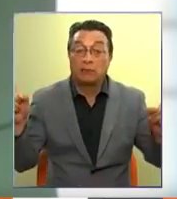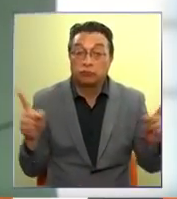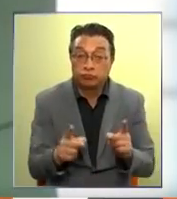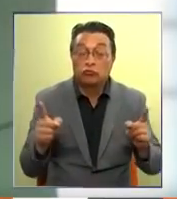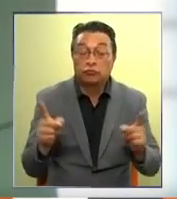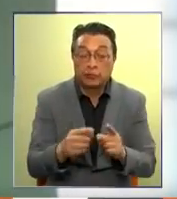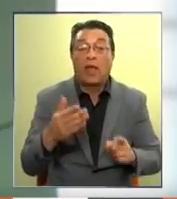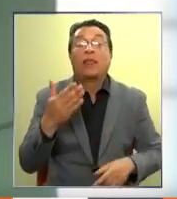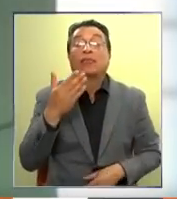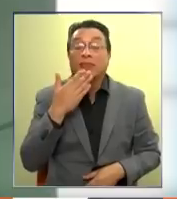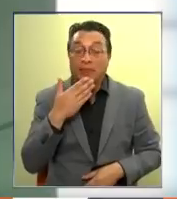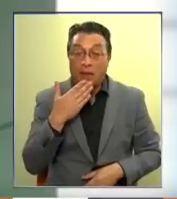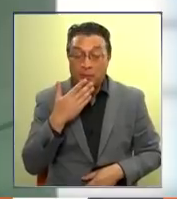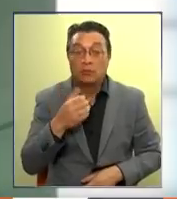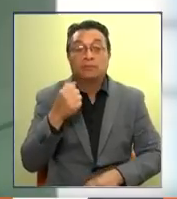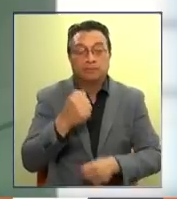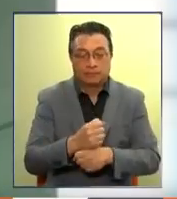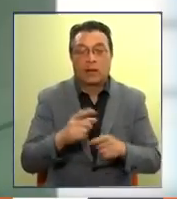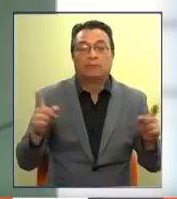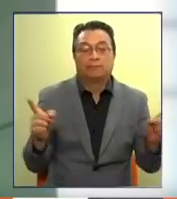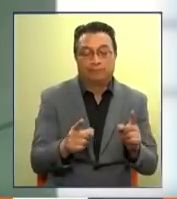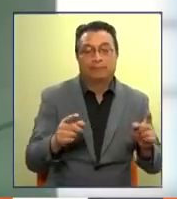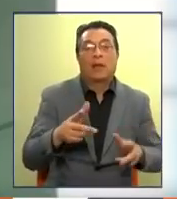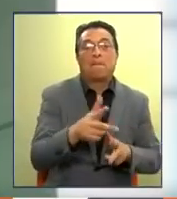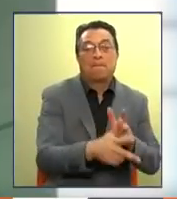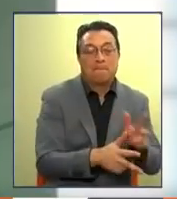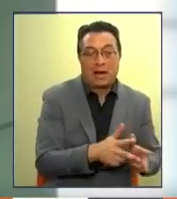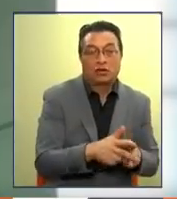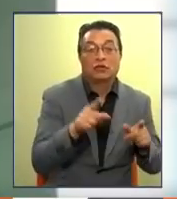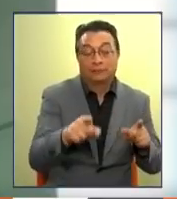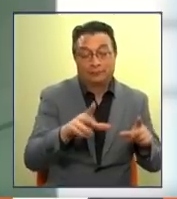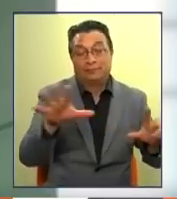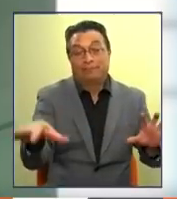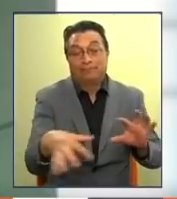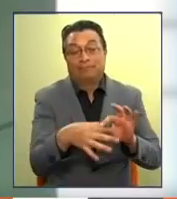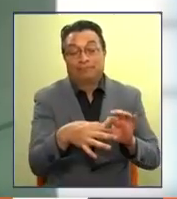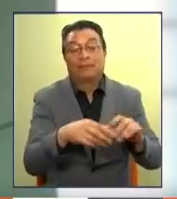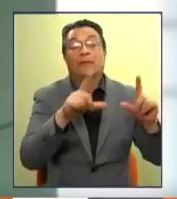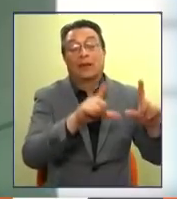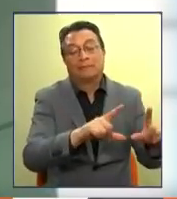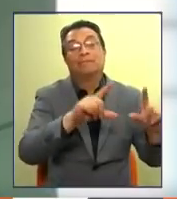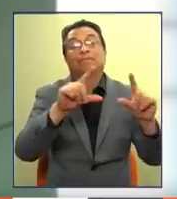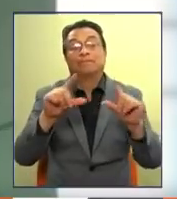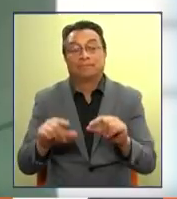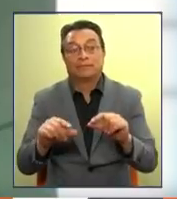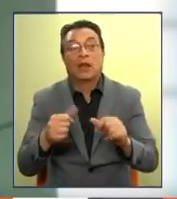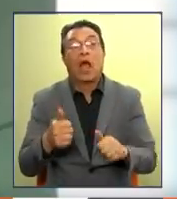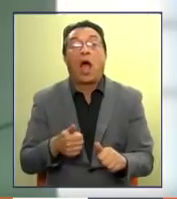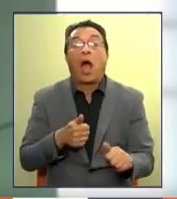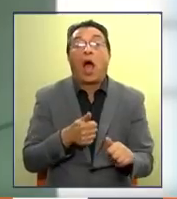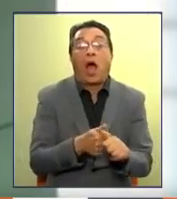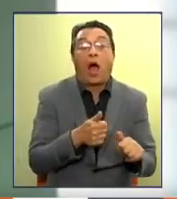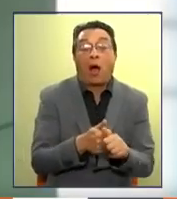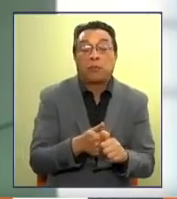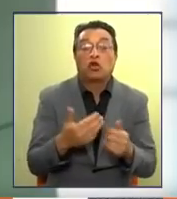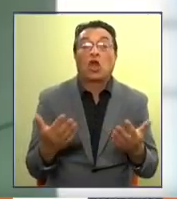significativamente la operación de metro. Y eso conlleva, ¿cierto?, una reducción en los apoyos que